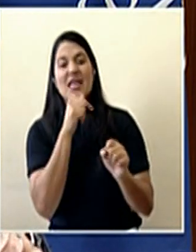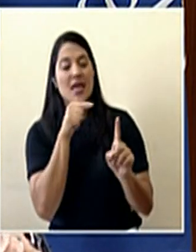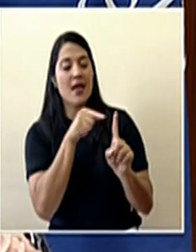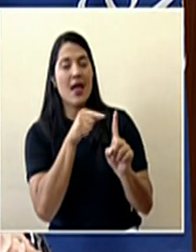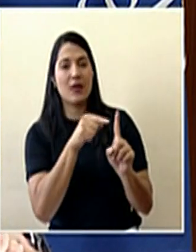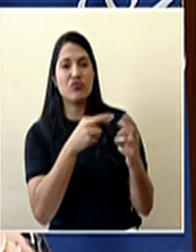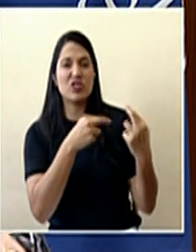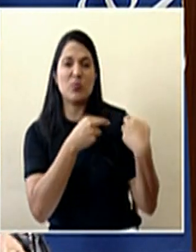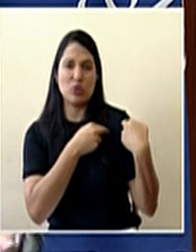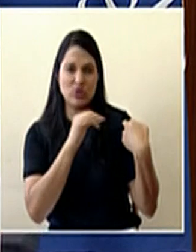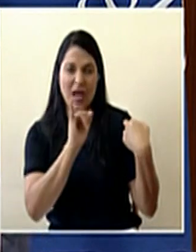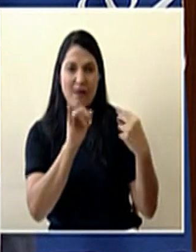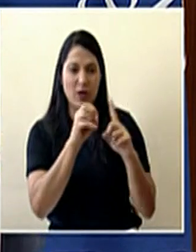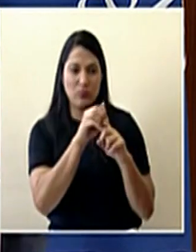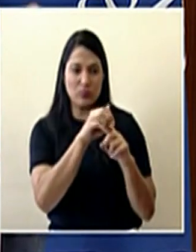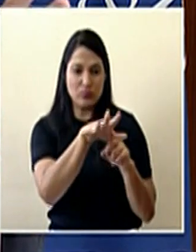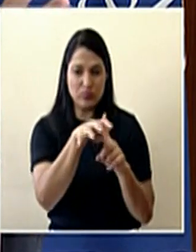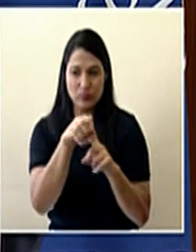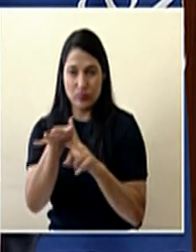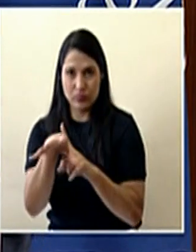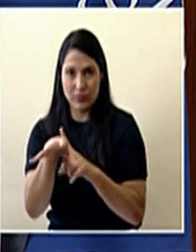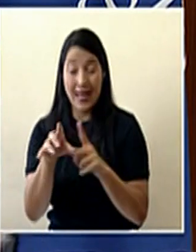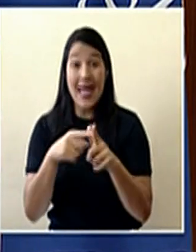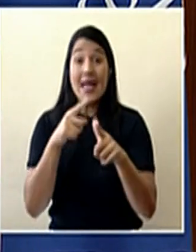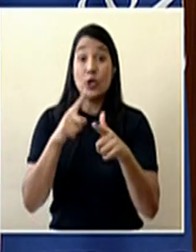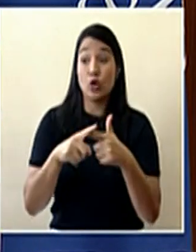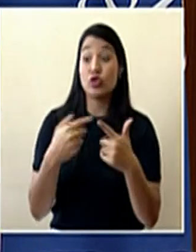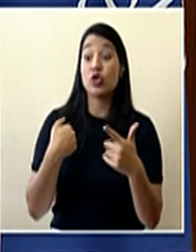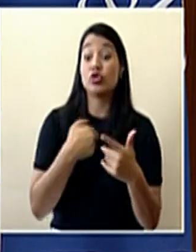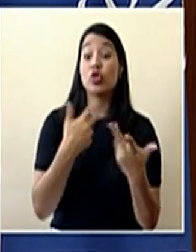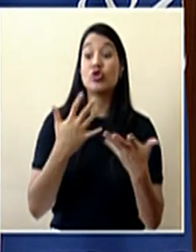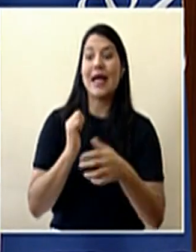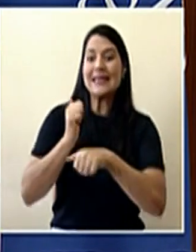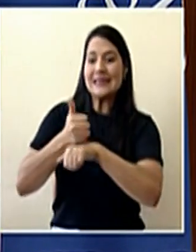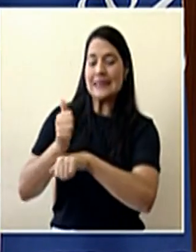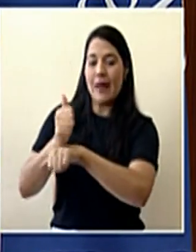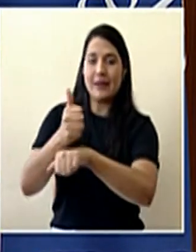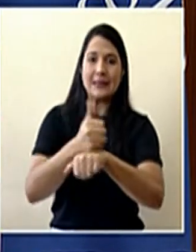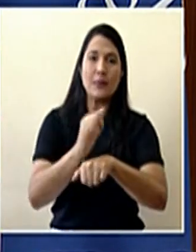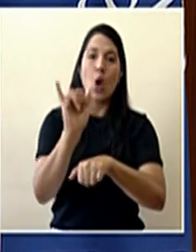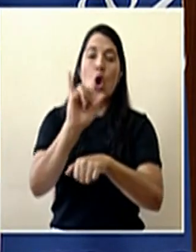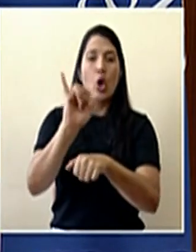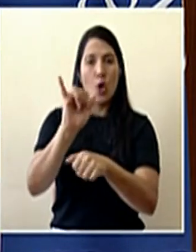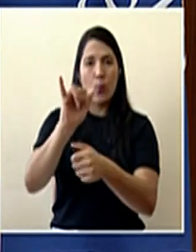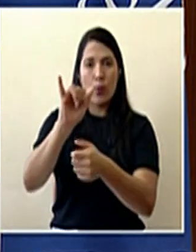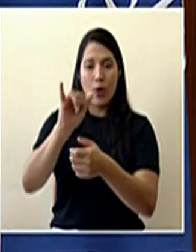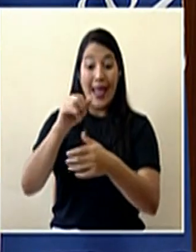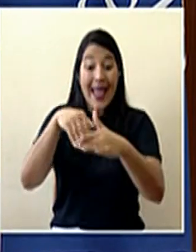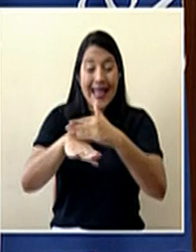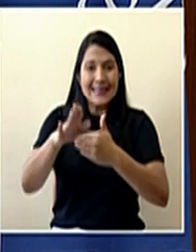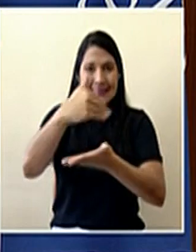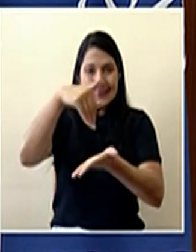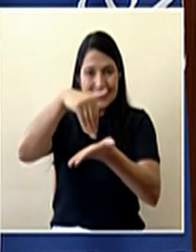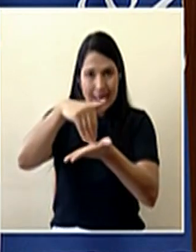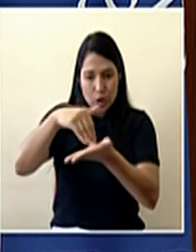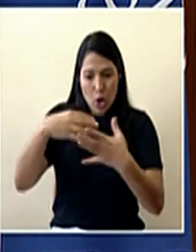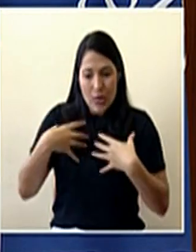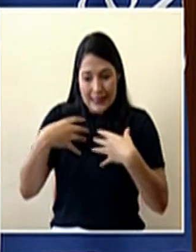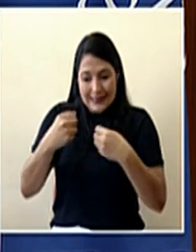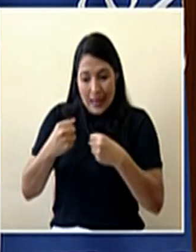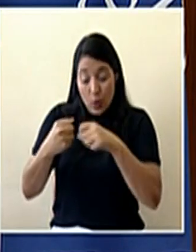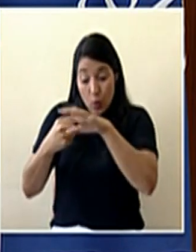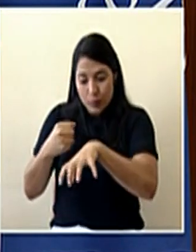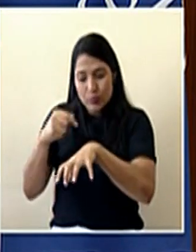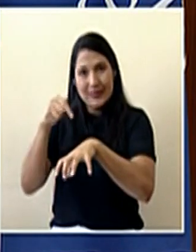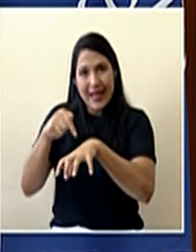o unidades centinela, que básicamente son lugares de salud de la caja, que son clínicas o son hospitales, que hacen un muestreo